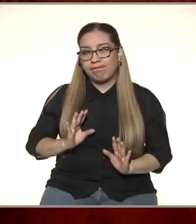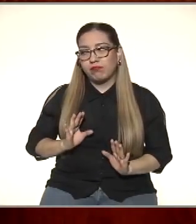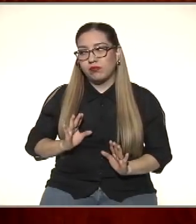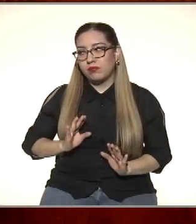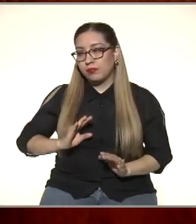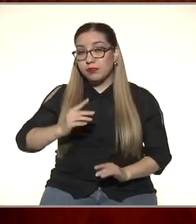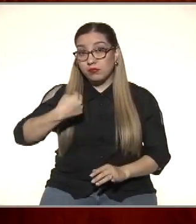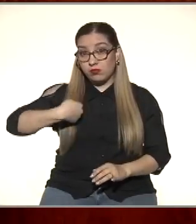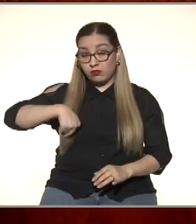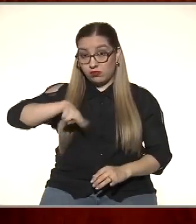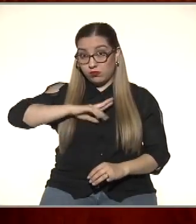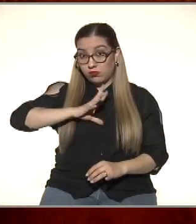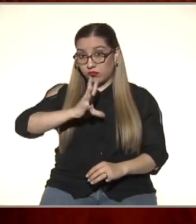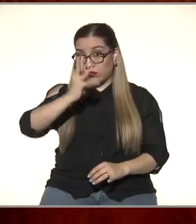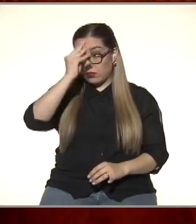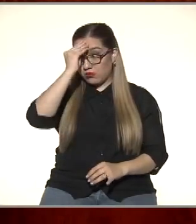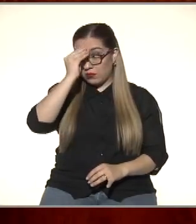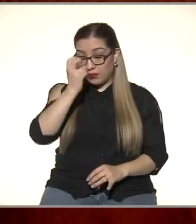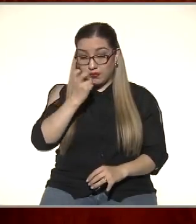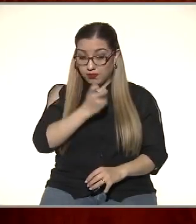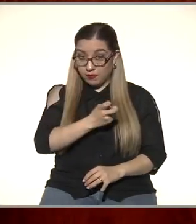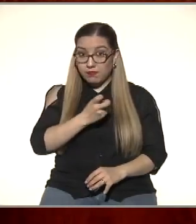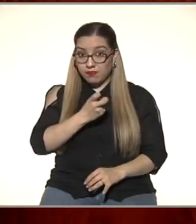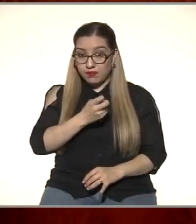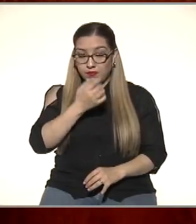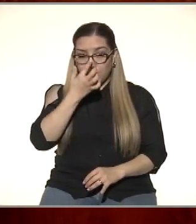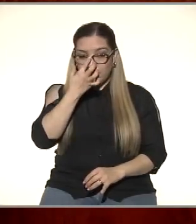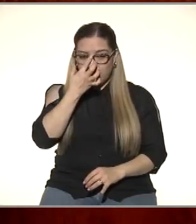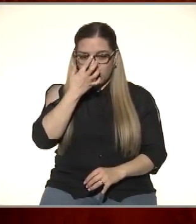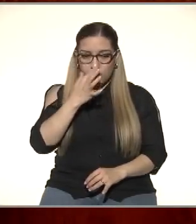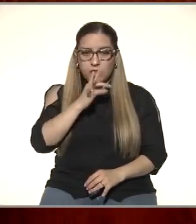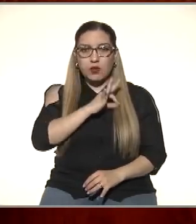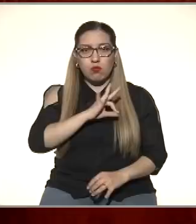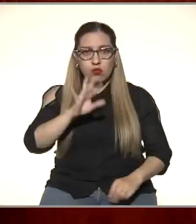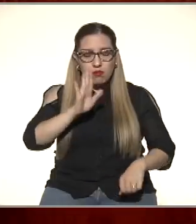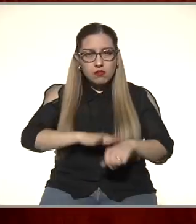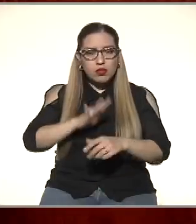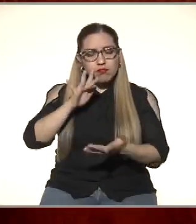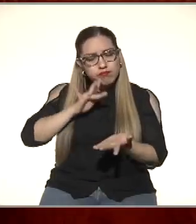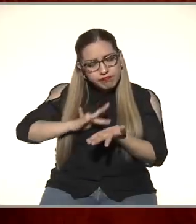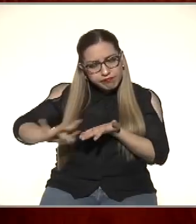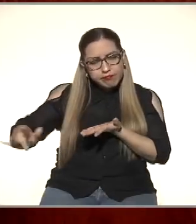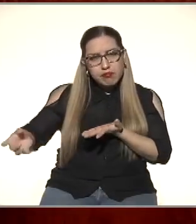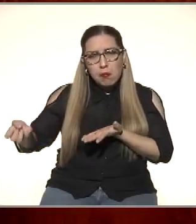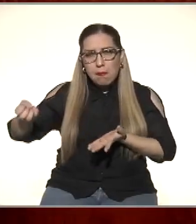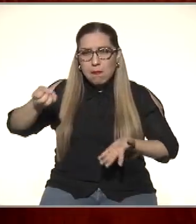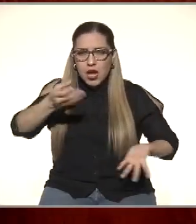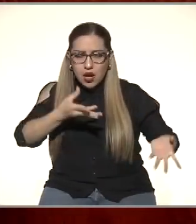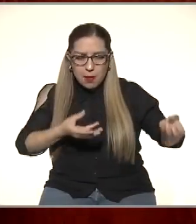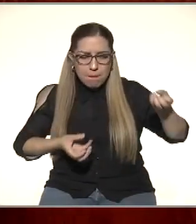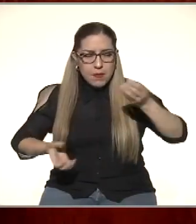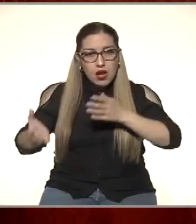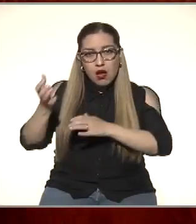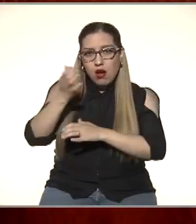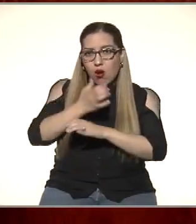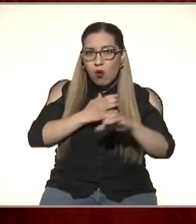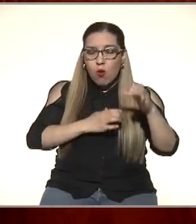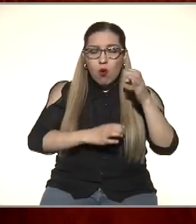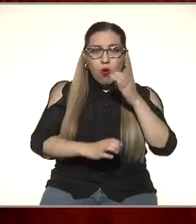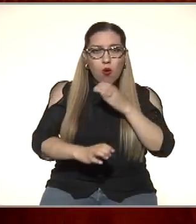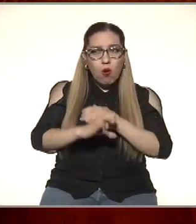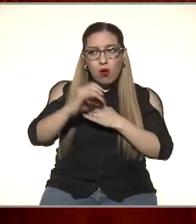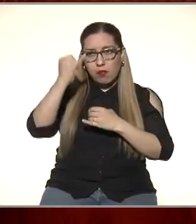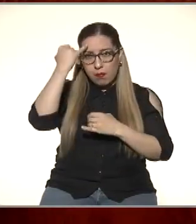esa incertidumbre es real, bueno, podemos entonces aportar, podemos ser más imaginativos, podemos crear,